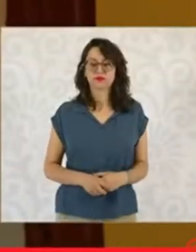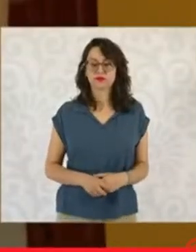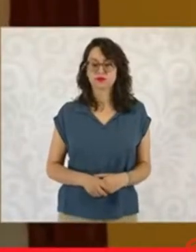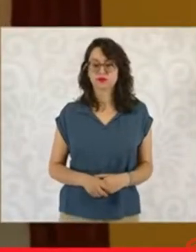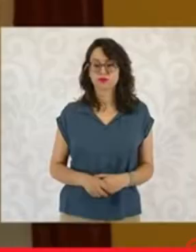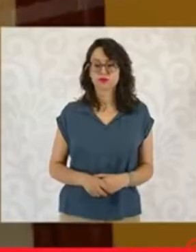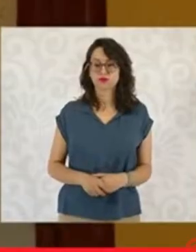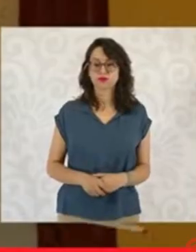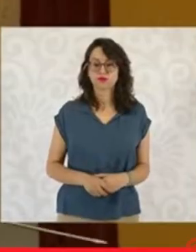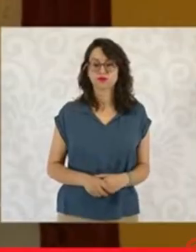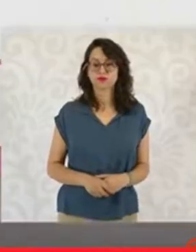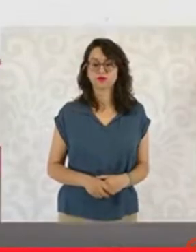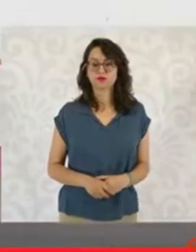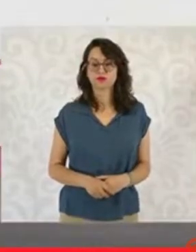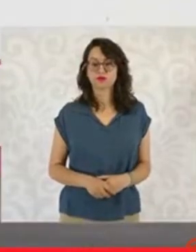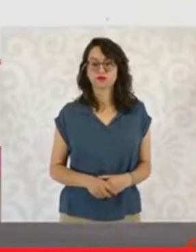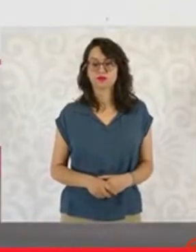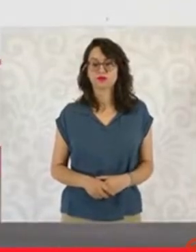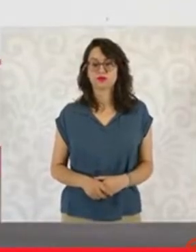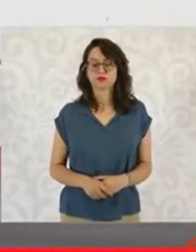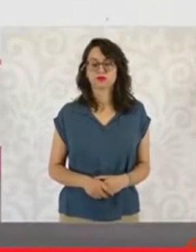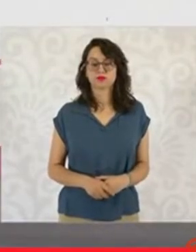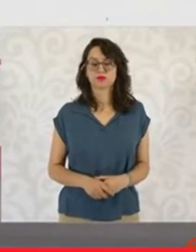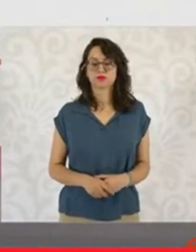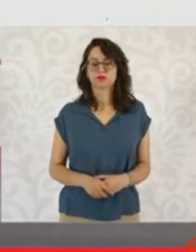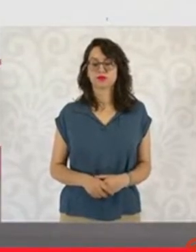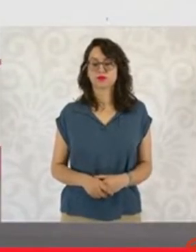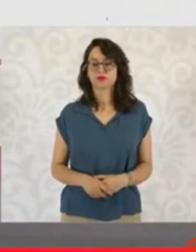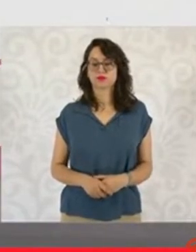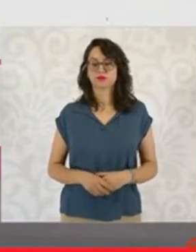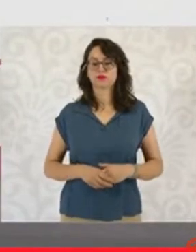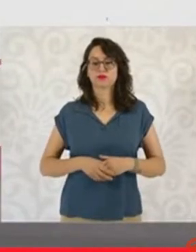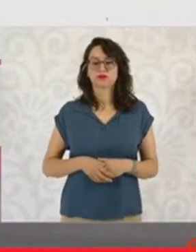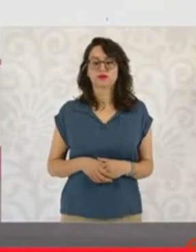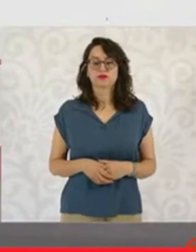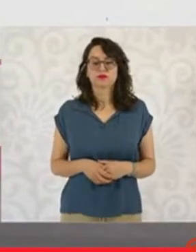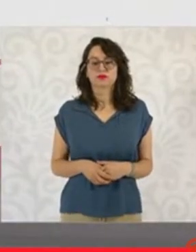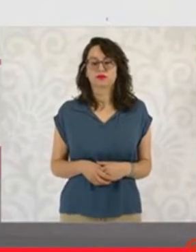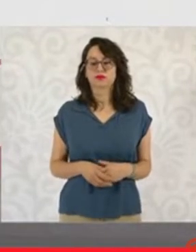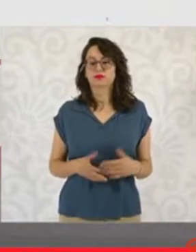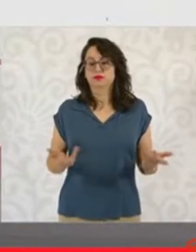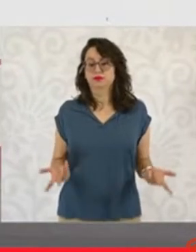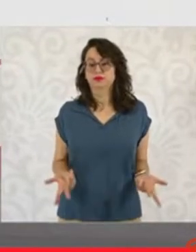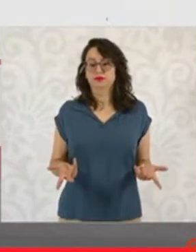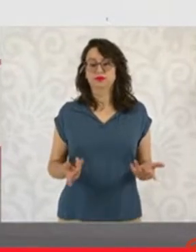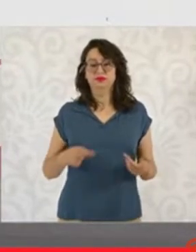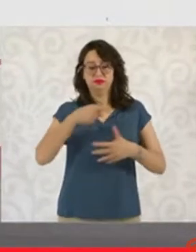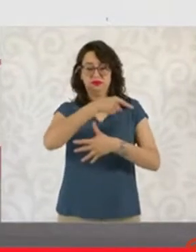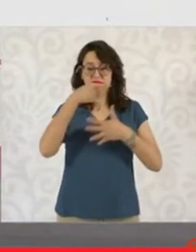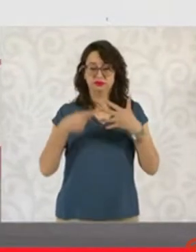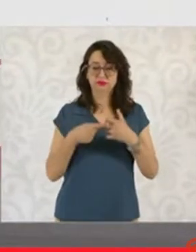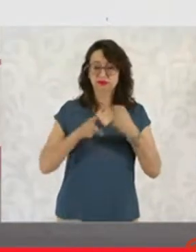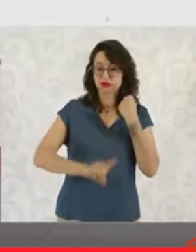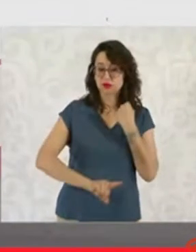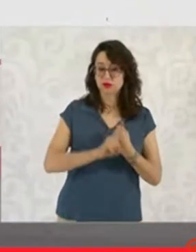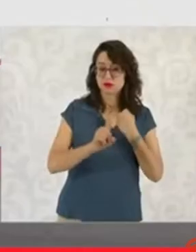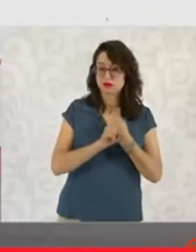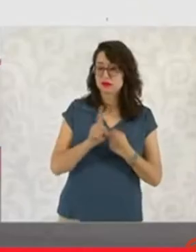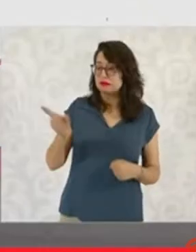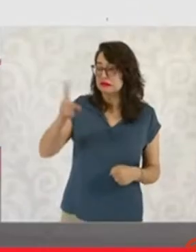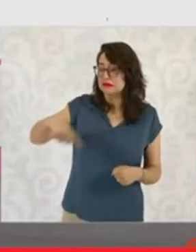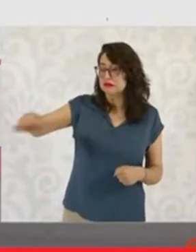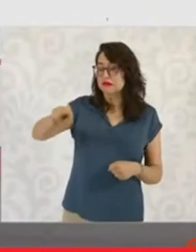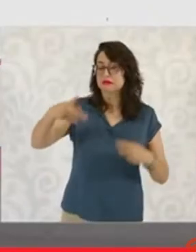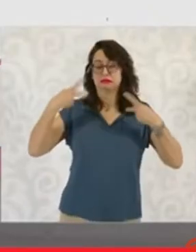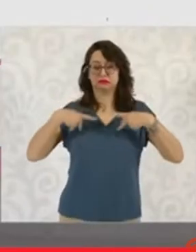favor. Esto afectó drásticamente la economía de millones de derechohabientes,